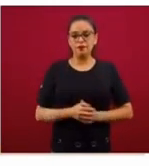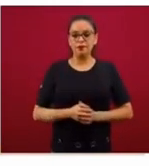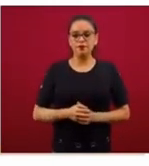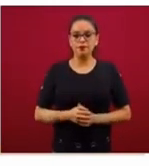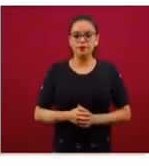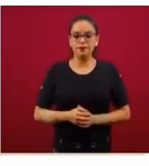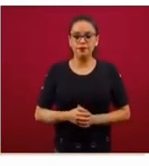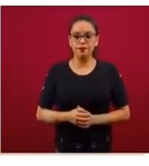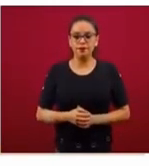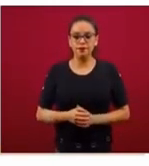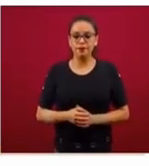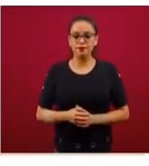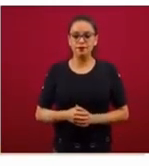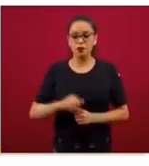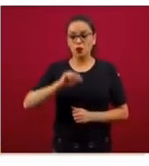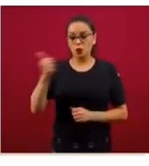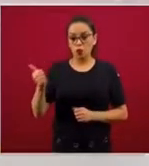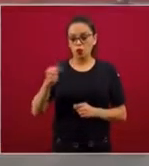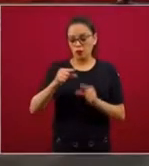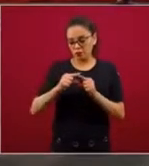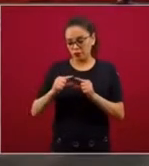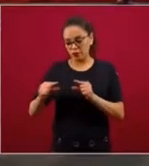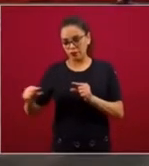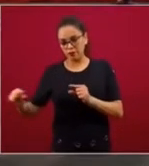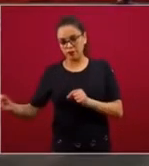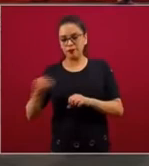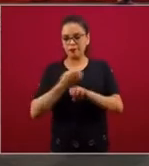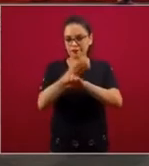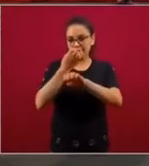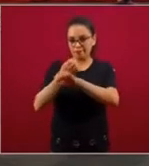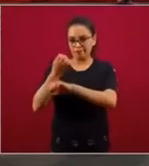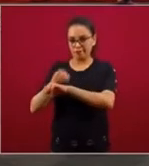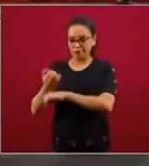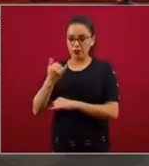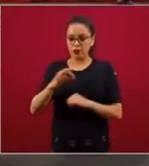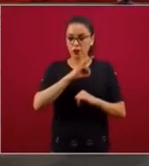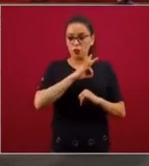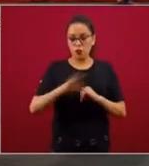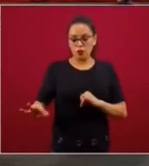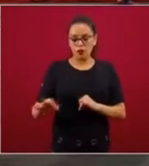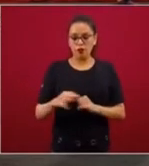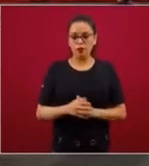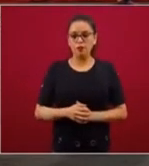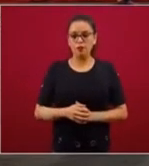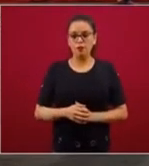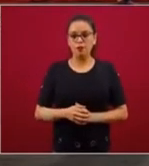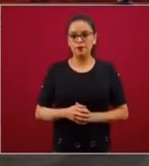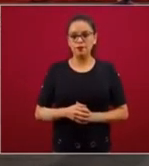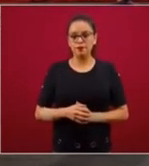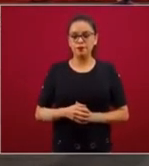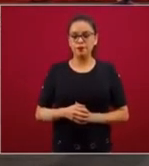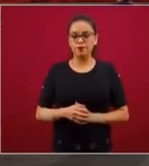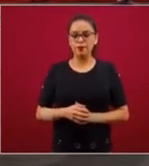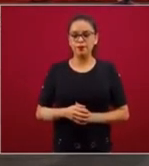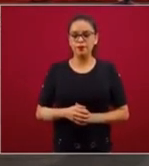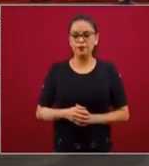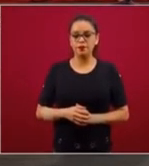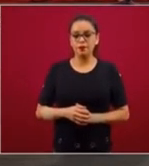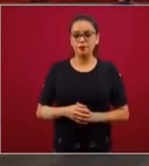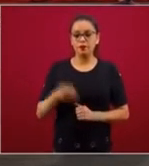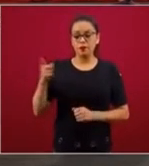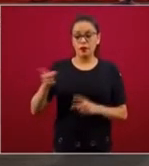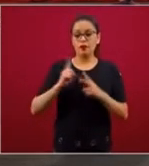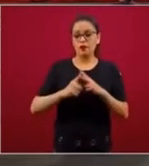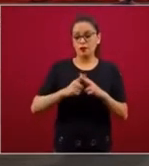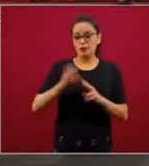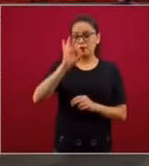comportan los demás estados. Y cerramos, terminamos diciendo que precisamente para poder mantener estos porcentajes